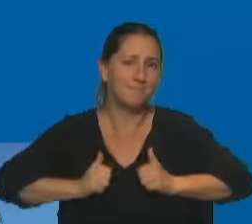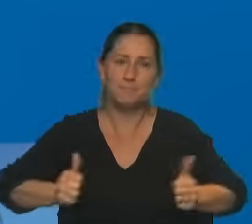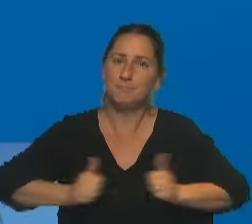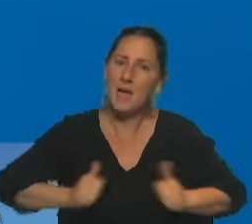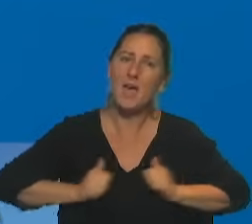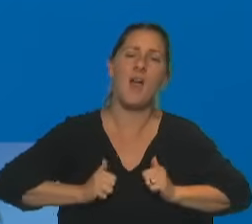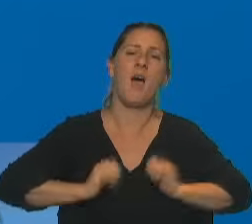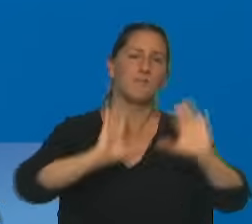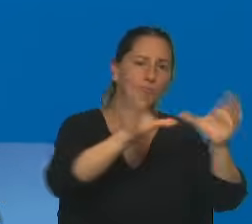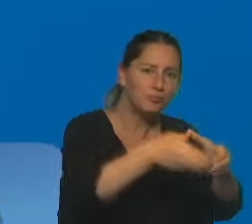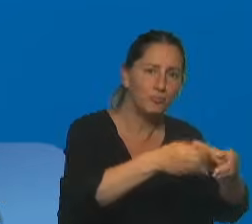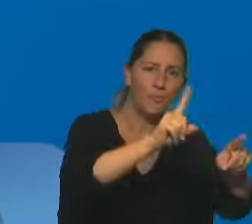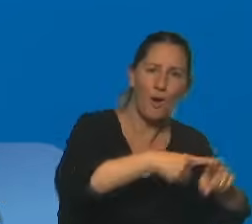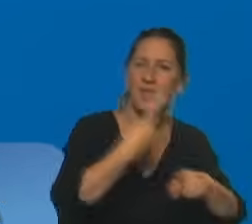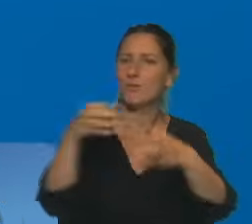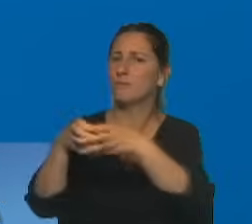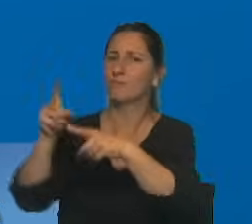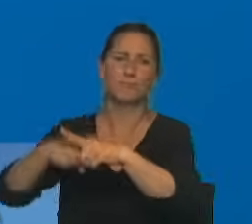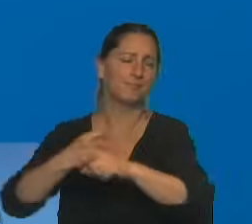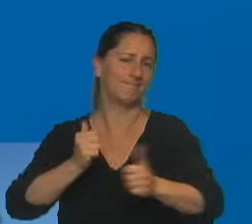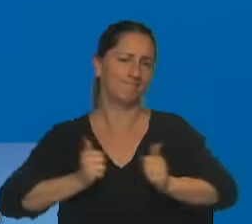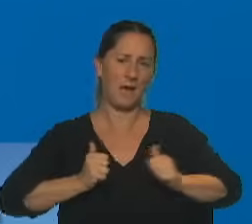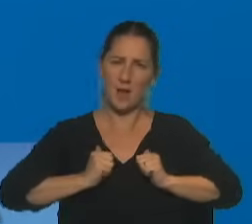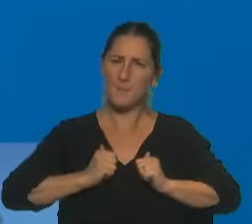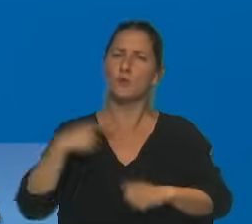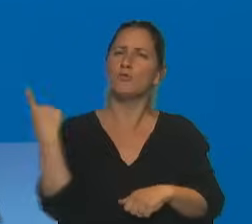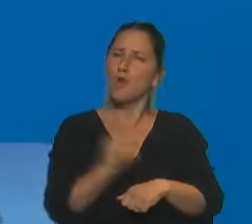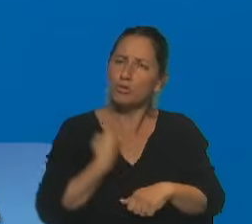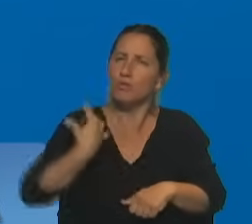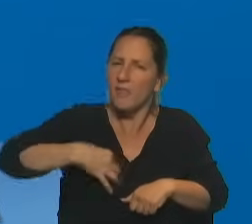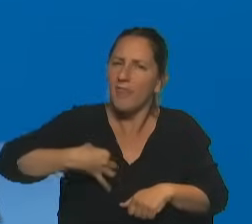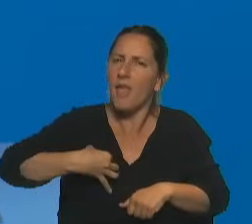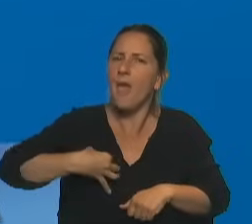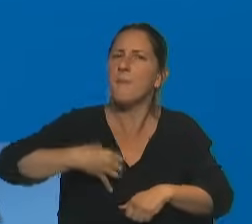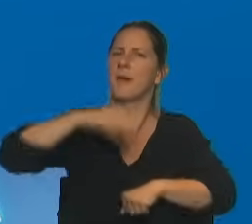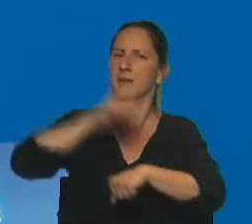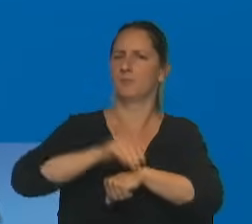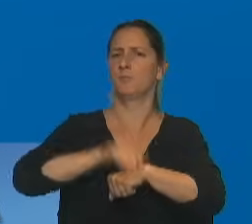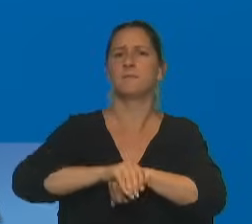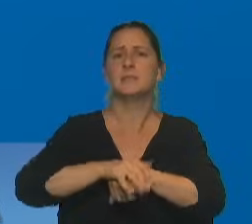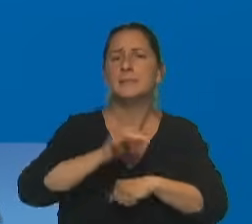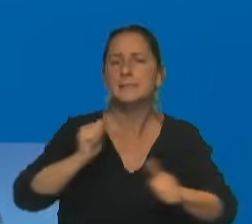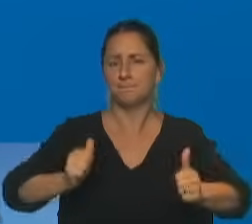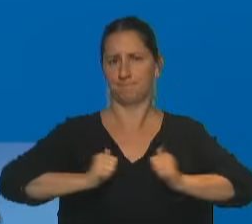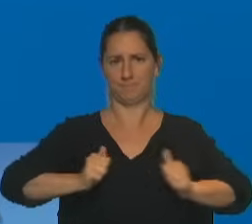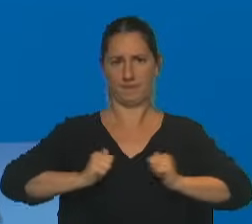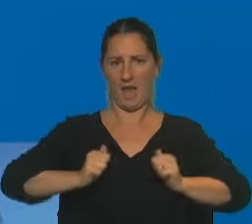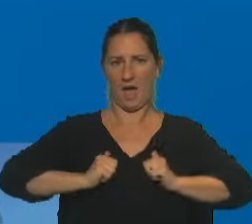fuerzas políticas, tenemos que tener esa responsabilidad de aguardar los